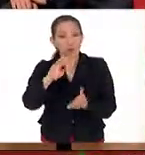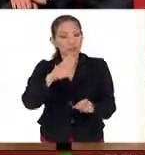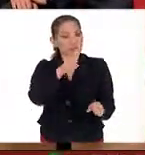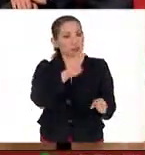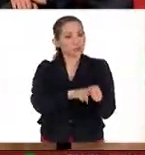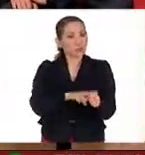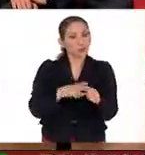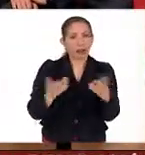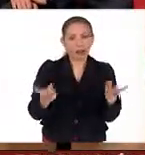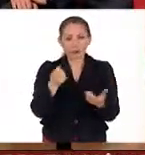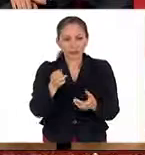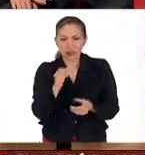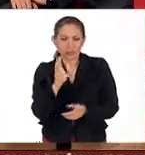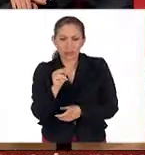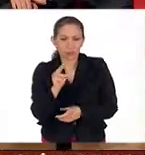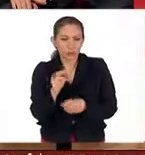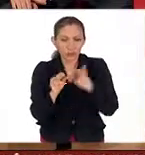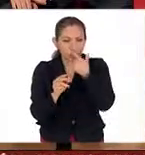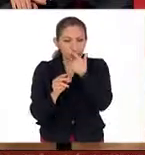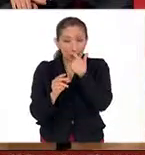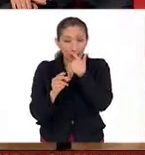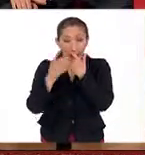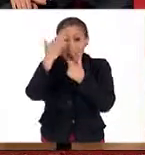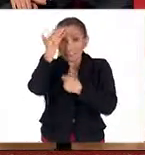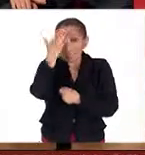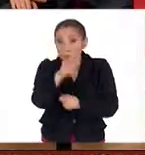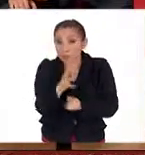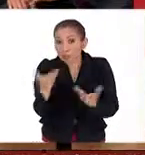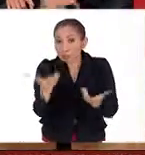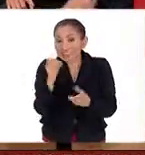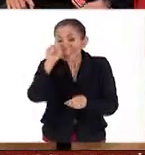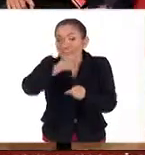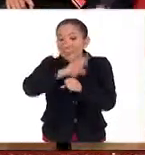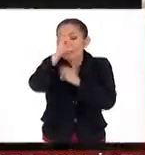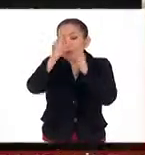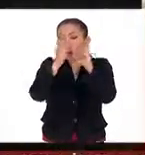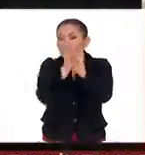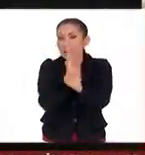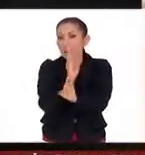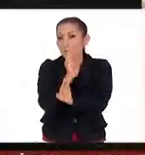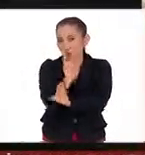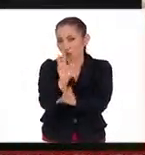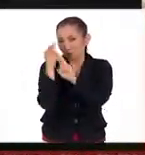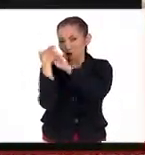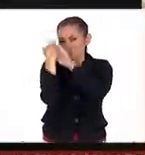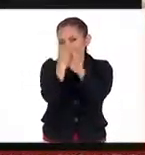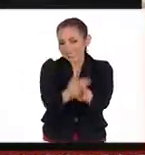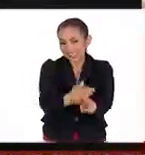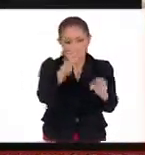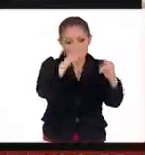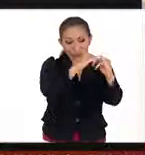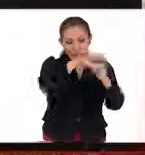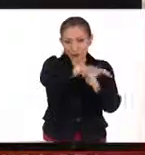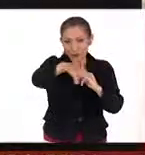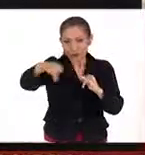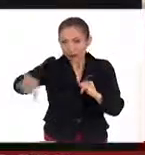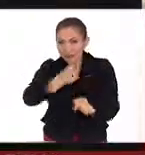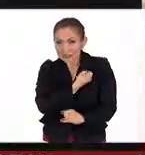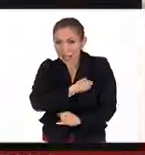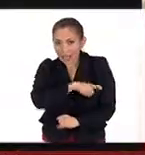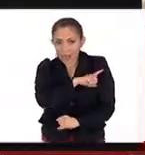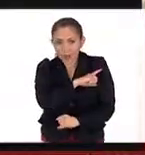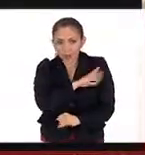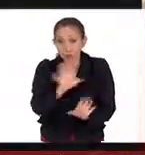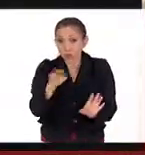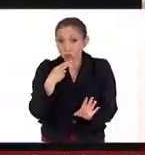natural, pero sabemos, por eso se creó el Día Mundial de la Voz a través de instituciones médicas, que no se sabe